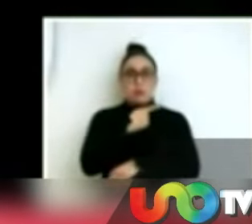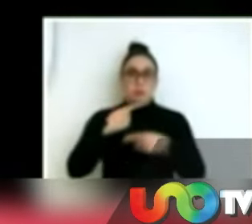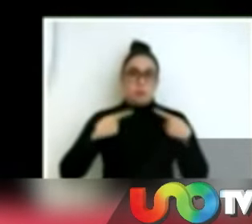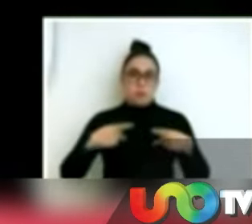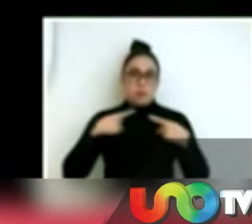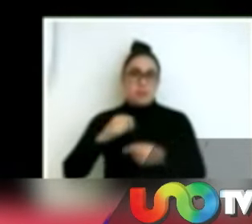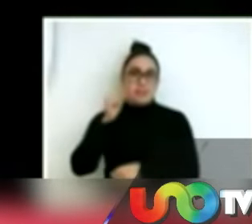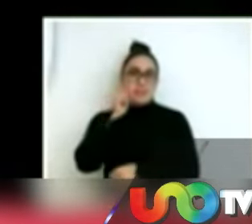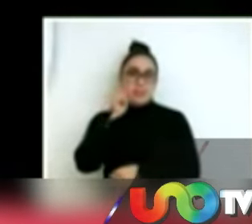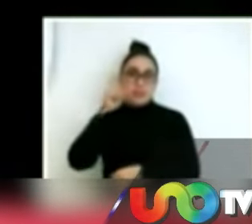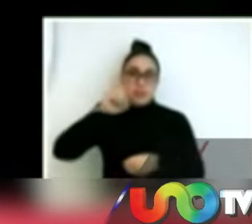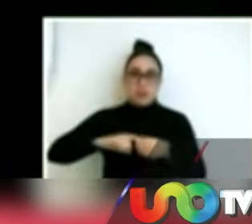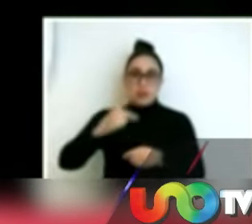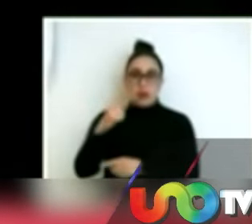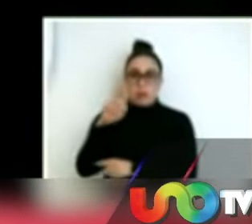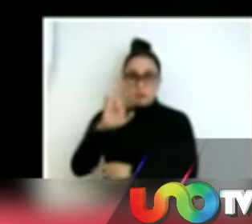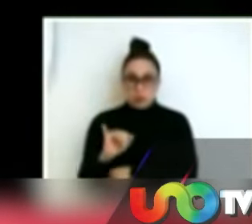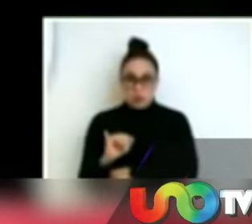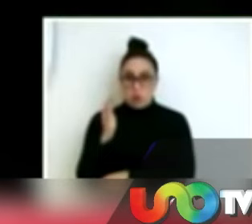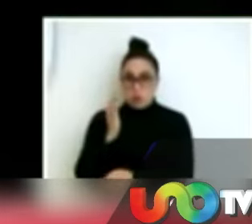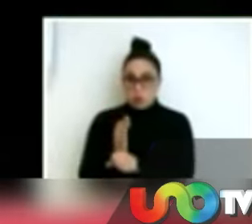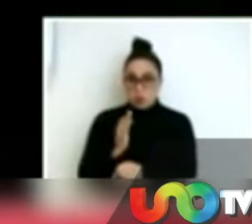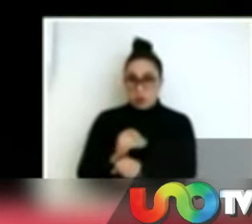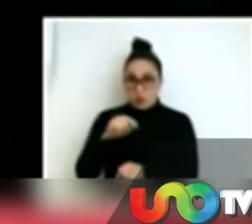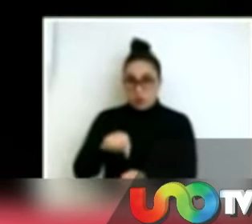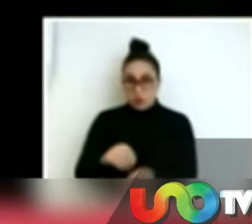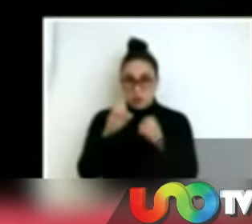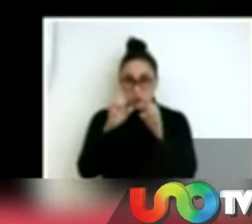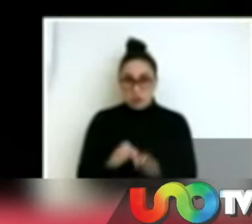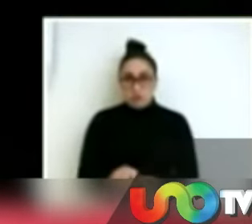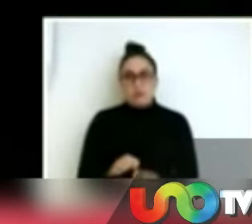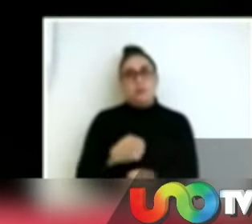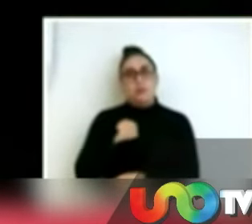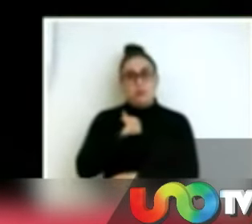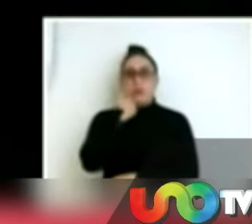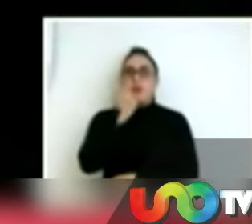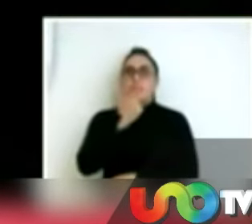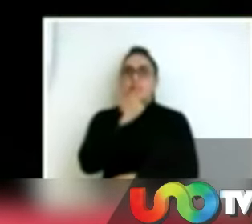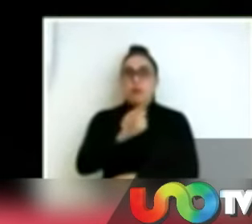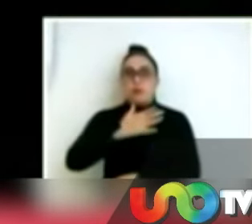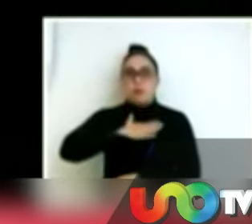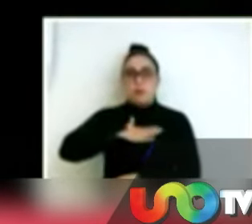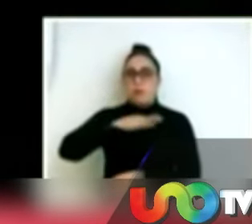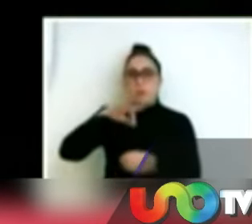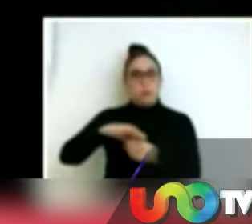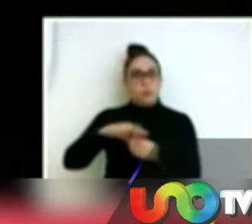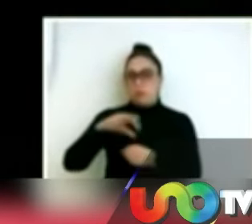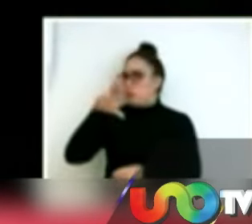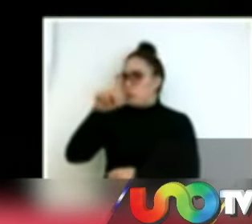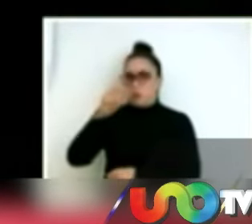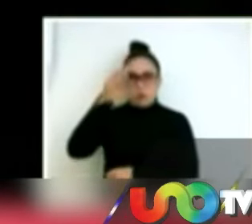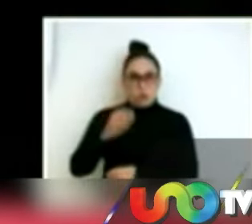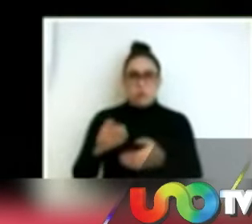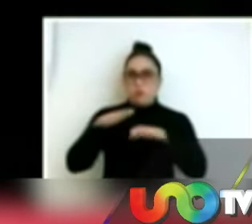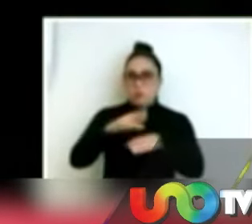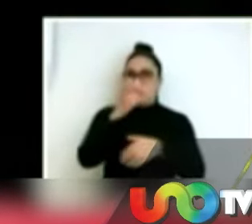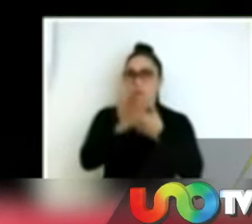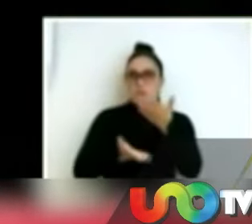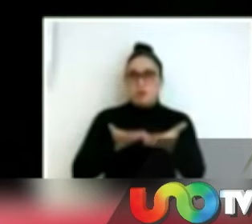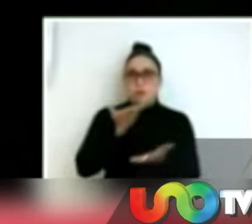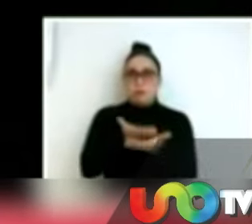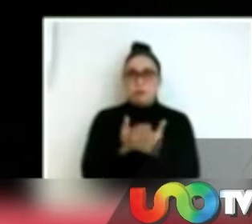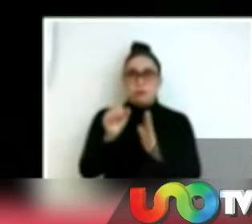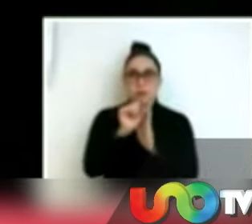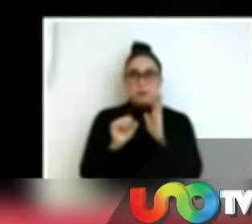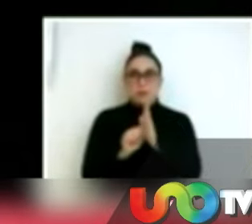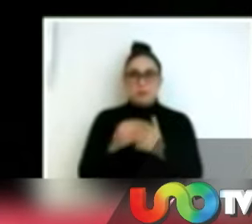del PRI que aquí estamos, reiteramos nuestro voto en contra de esta reforma